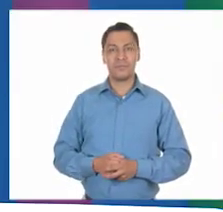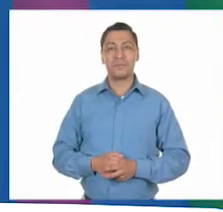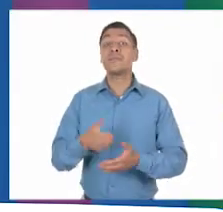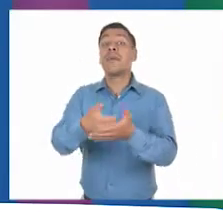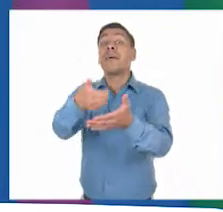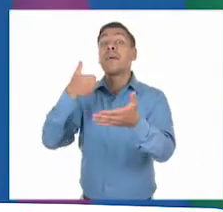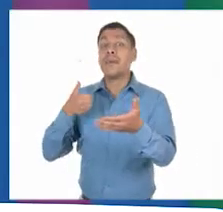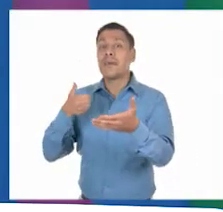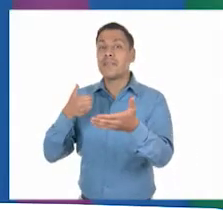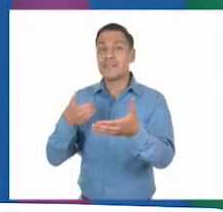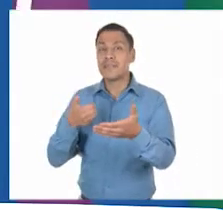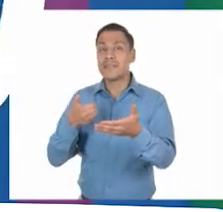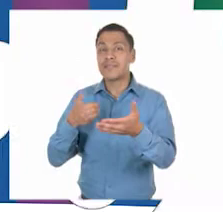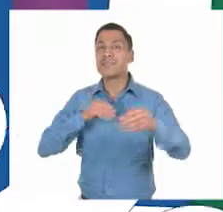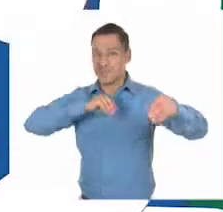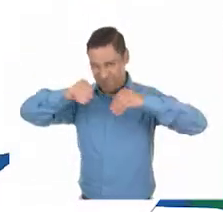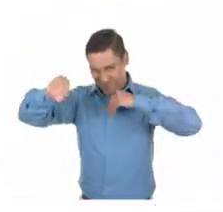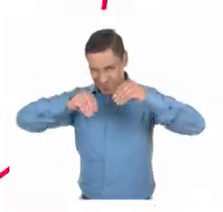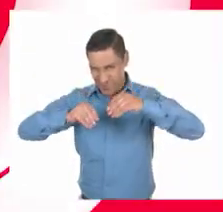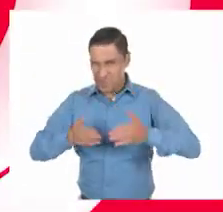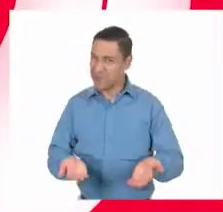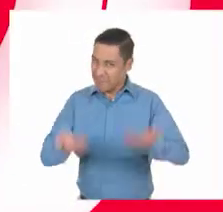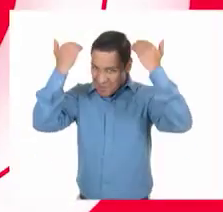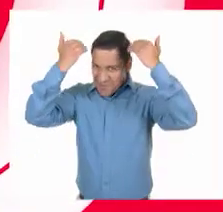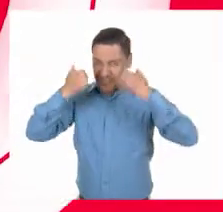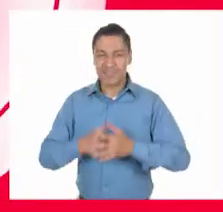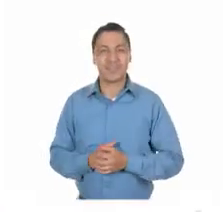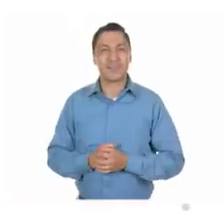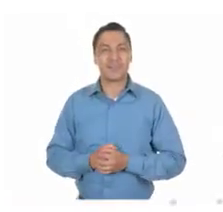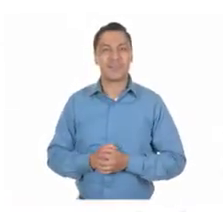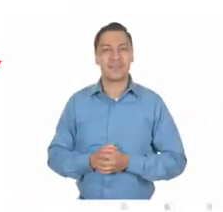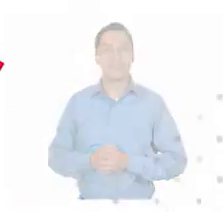Pero antes, a movernos un poco.